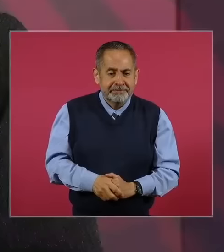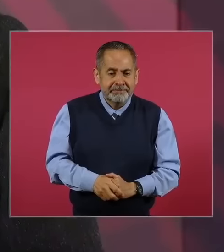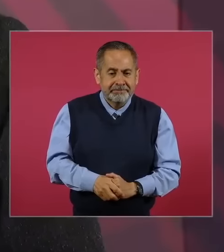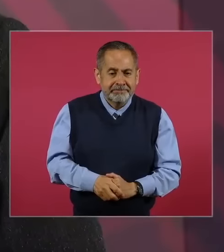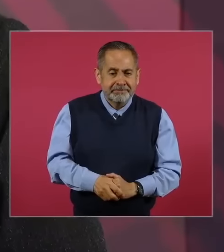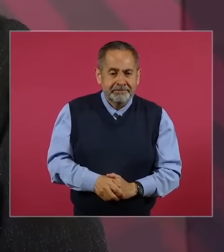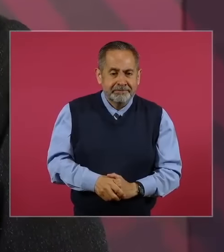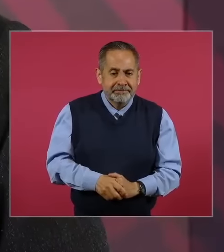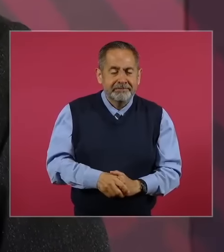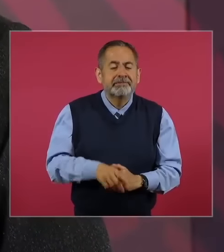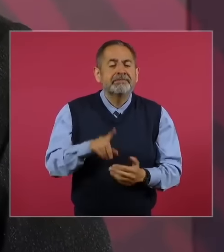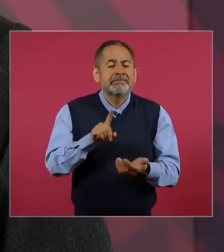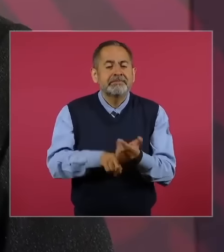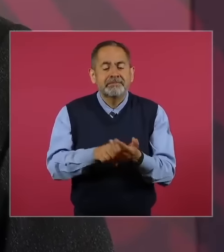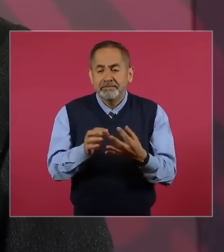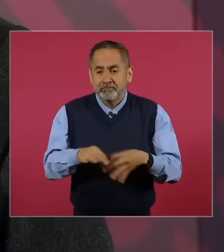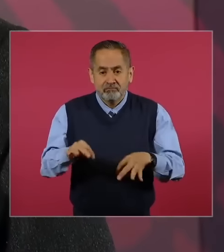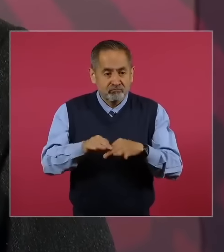es humildad.